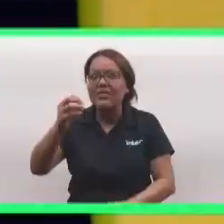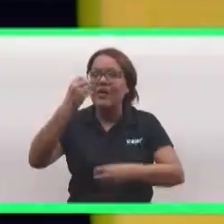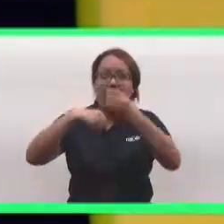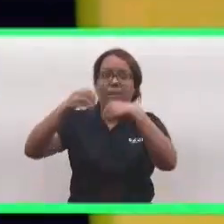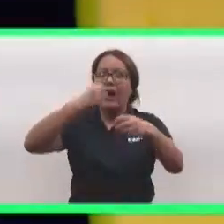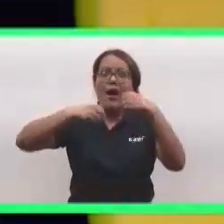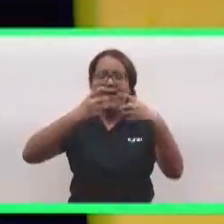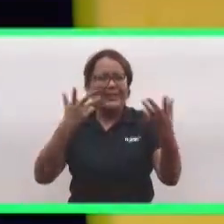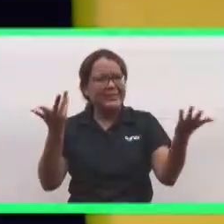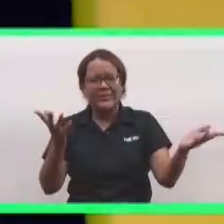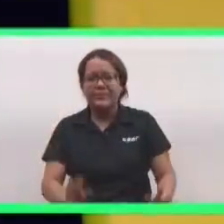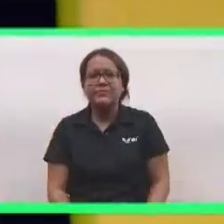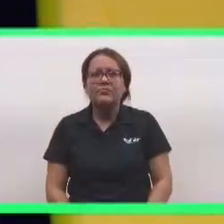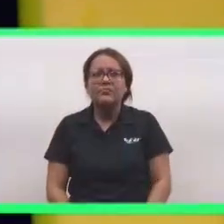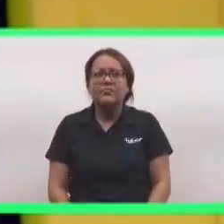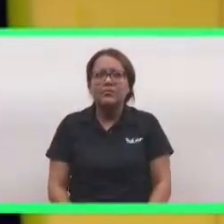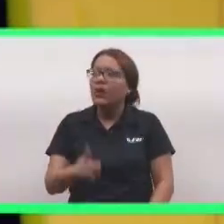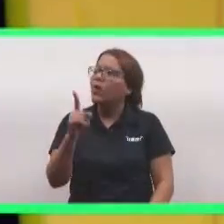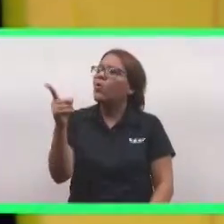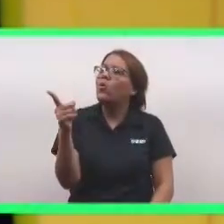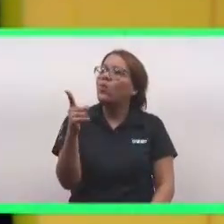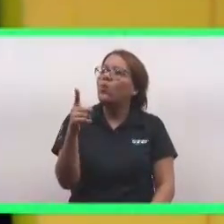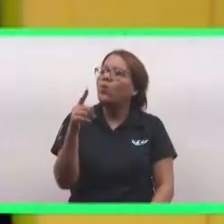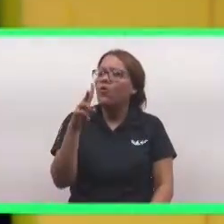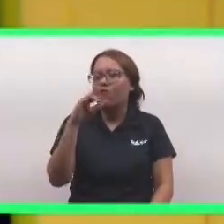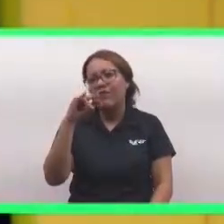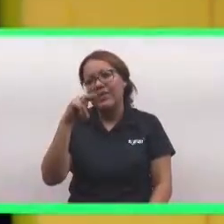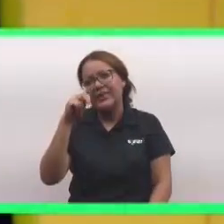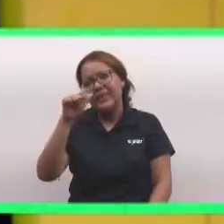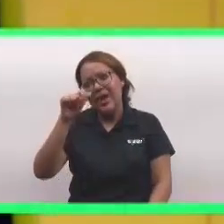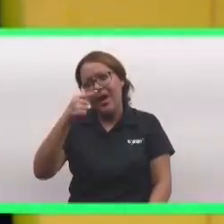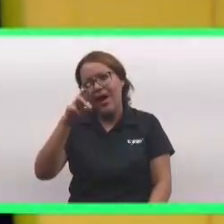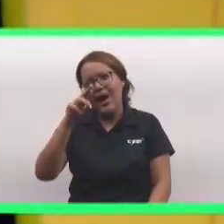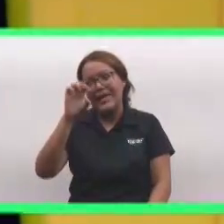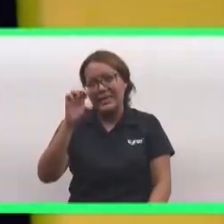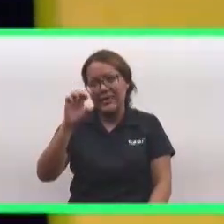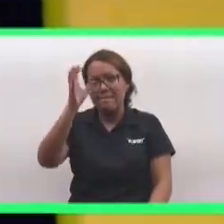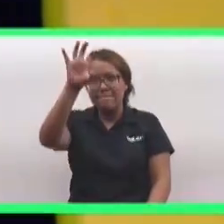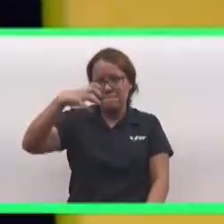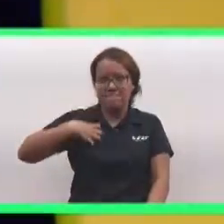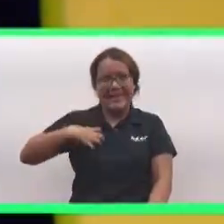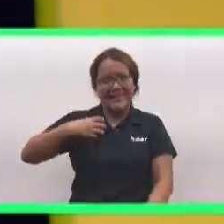Amén. Tome un poquito de vinagre de manzana, me dijo.